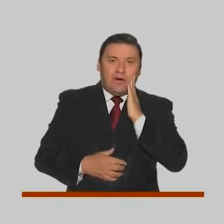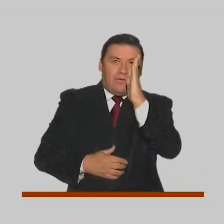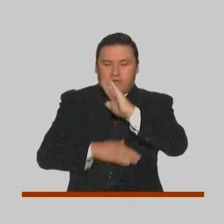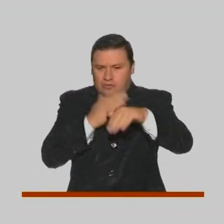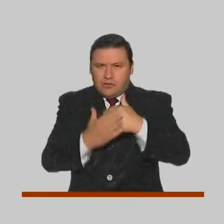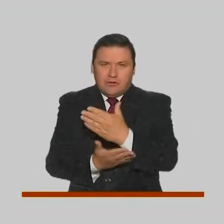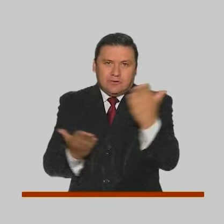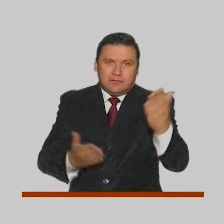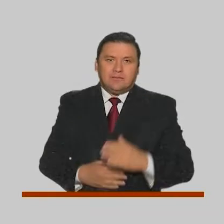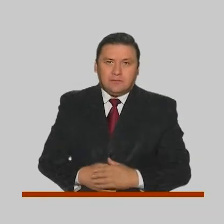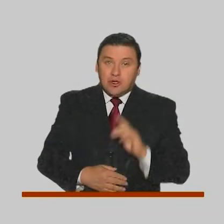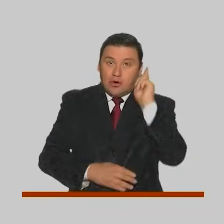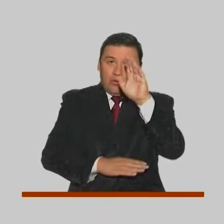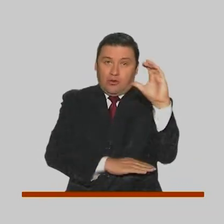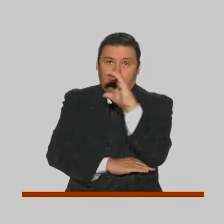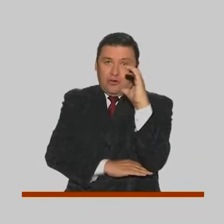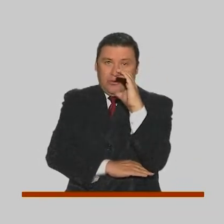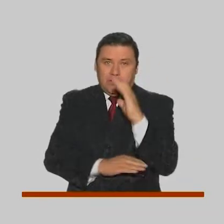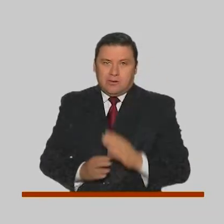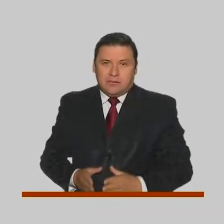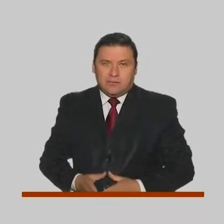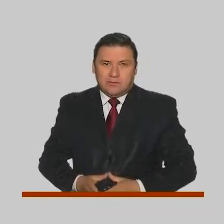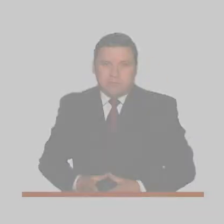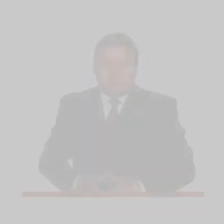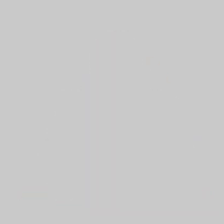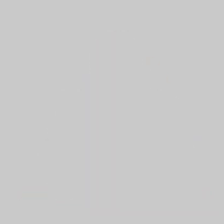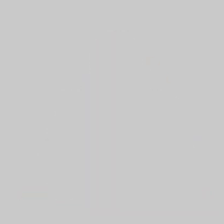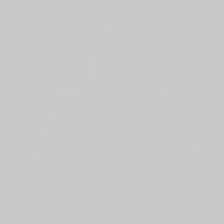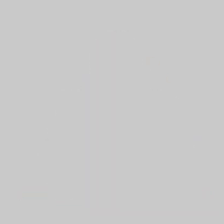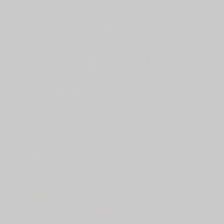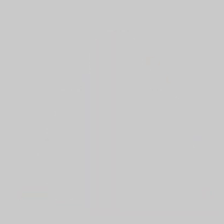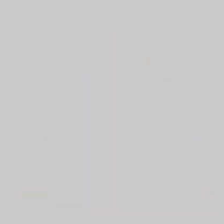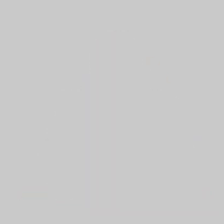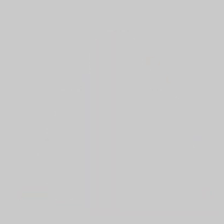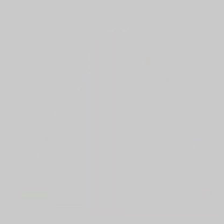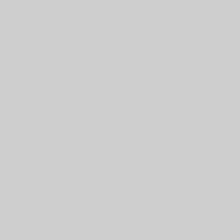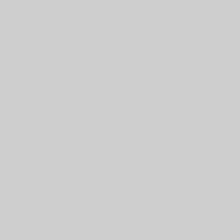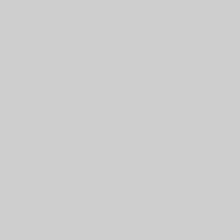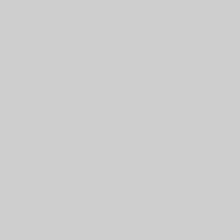vivir. El futuro es de todos. Gobierno de Colombia.